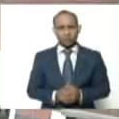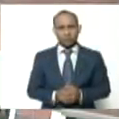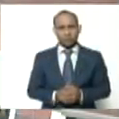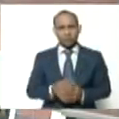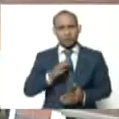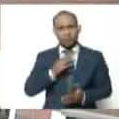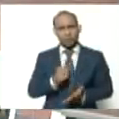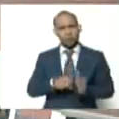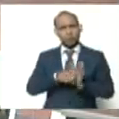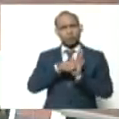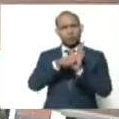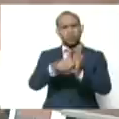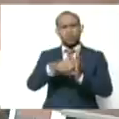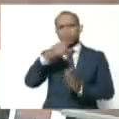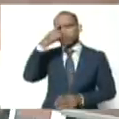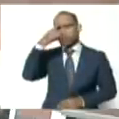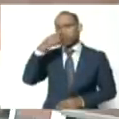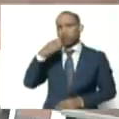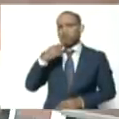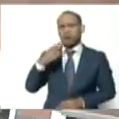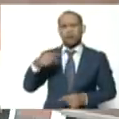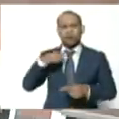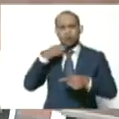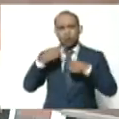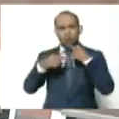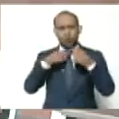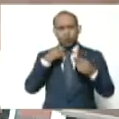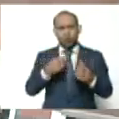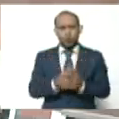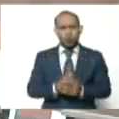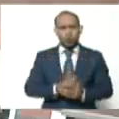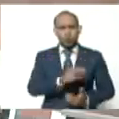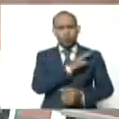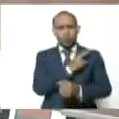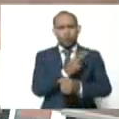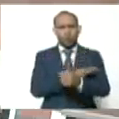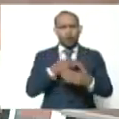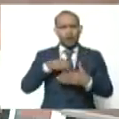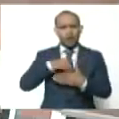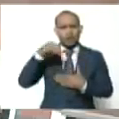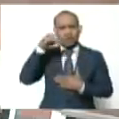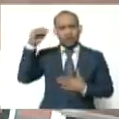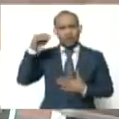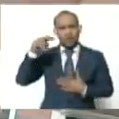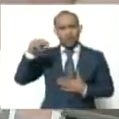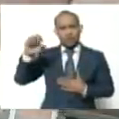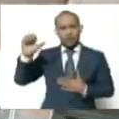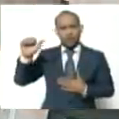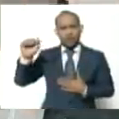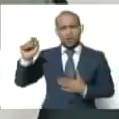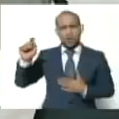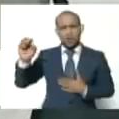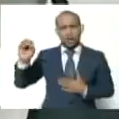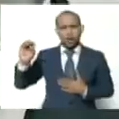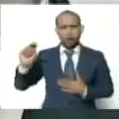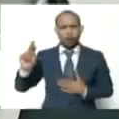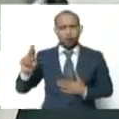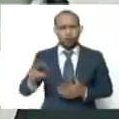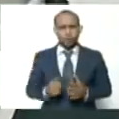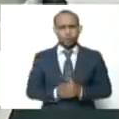imagen, el símbolo, el color, la fuerza y el espíritu del gran Néstor Kirchner, el gran Néstor de